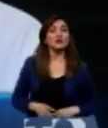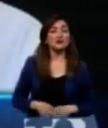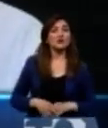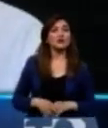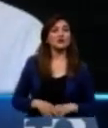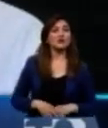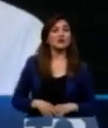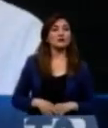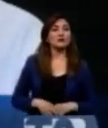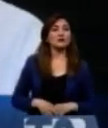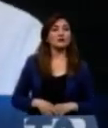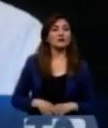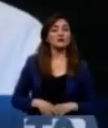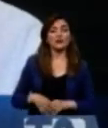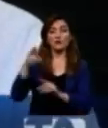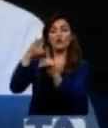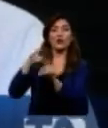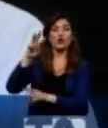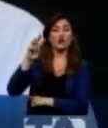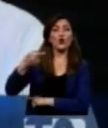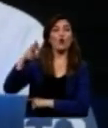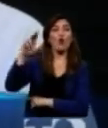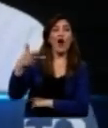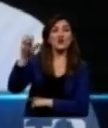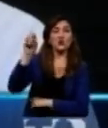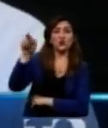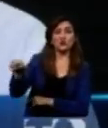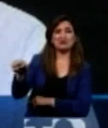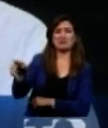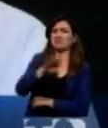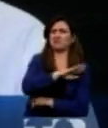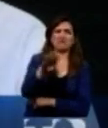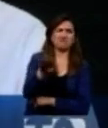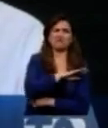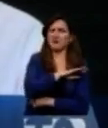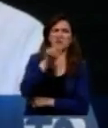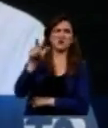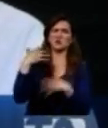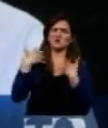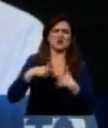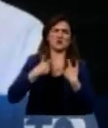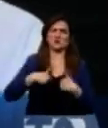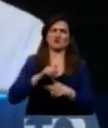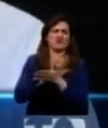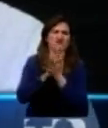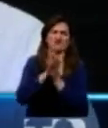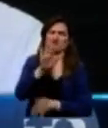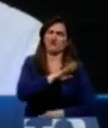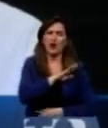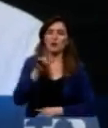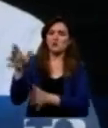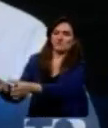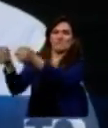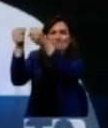entregue al Guacho, a ese criminal inhumano, que se nos